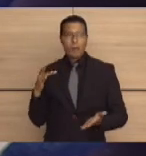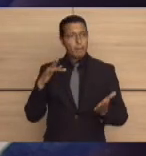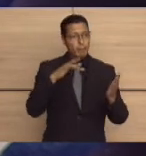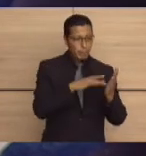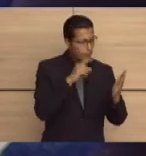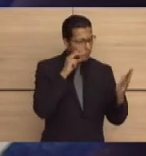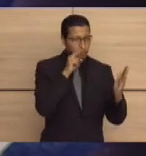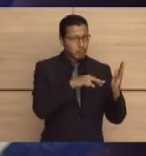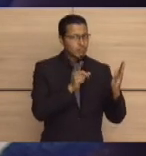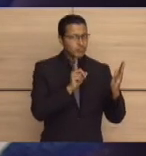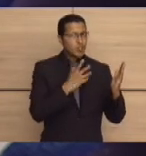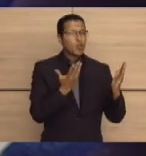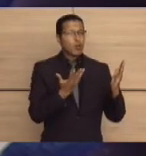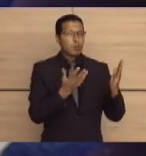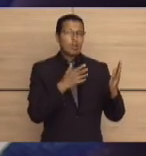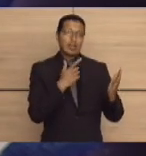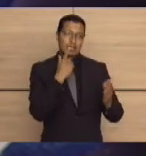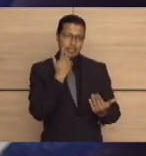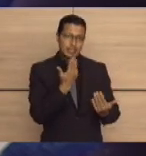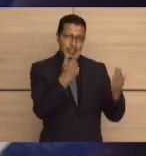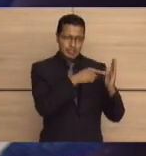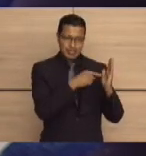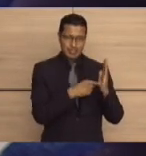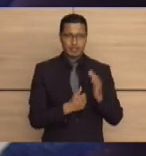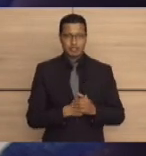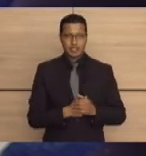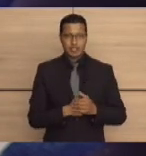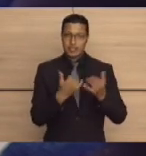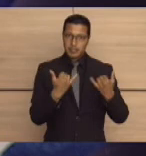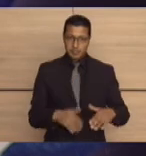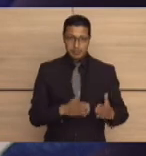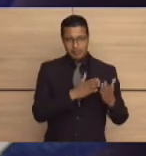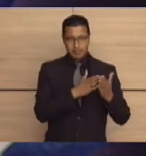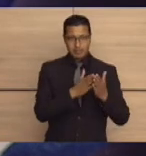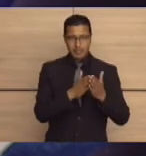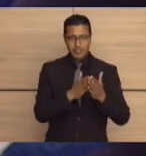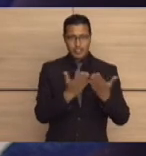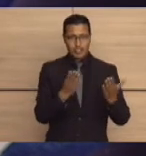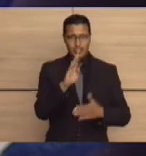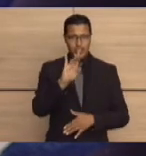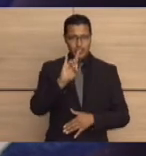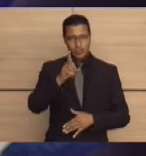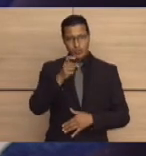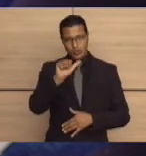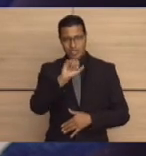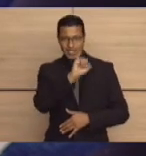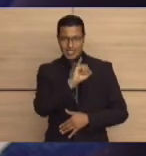láminas. Por eso, cuando Humboldt emprendió su viaje entre Ibagué y Buga, ya llevaba ojos nuevos